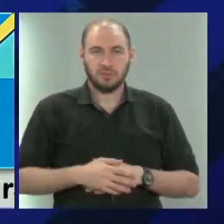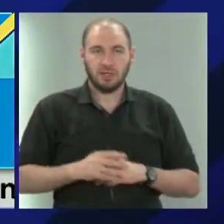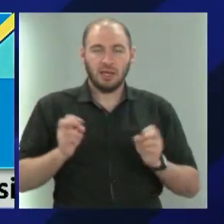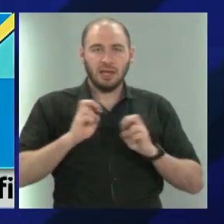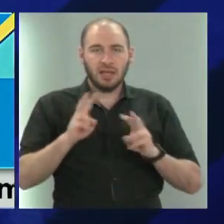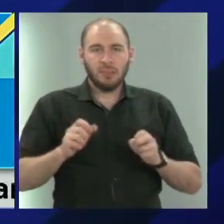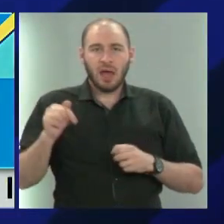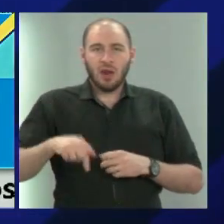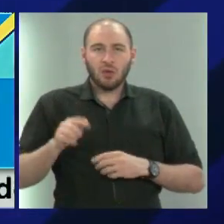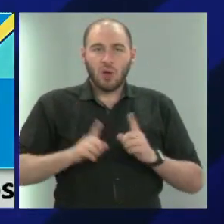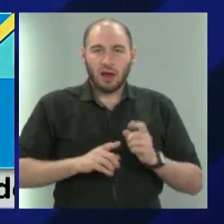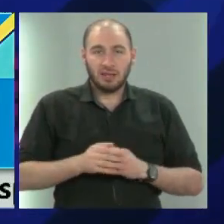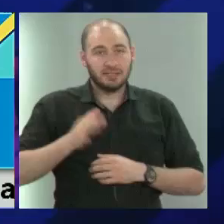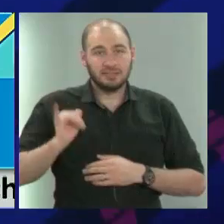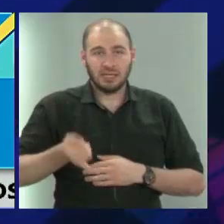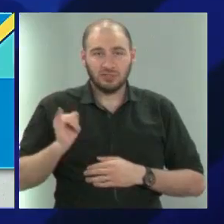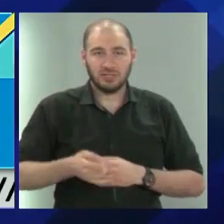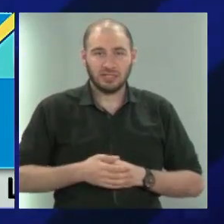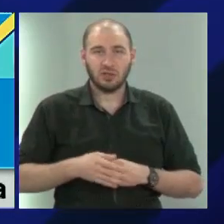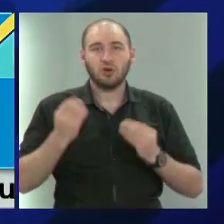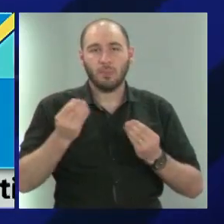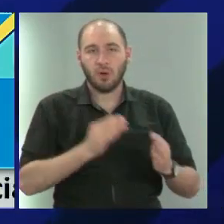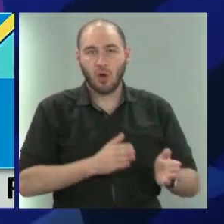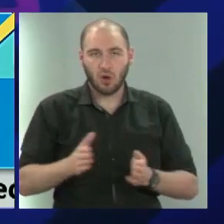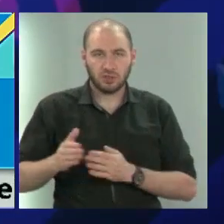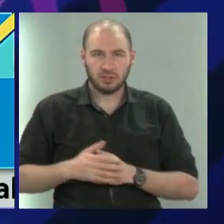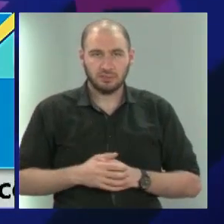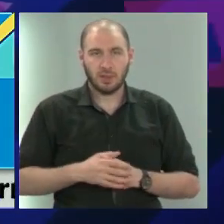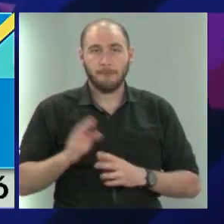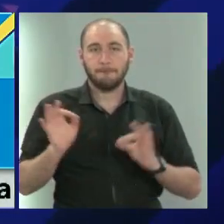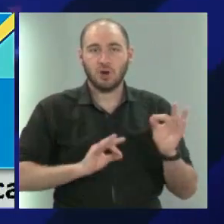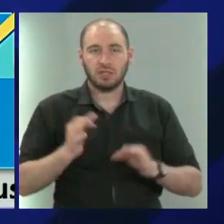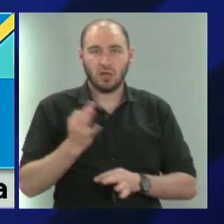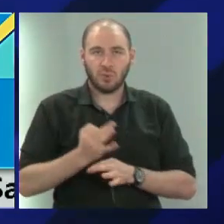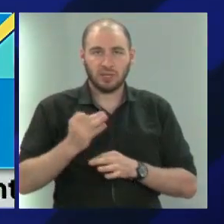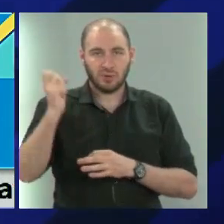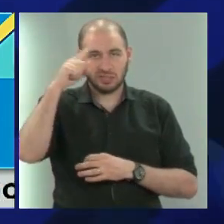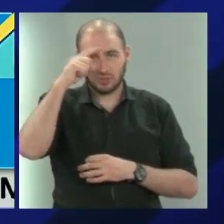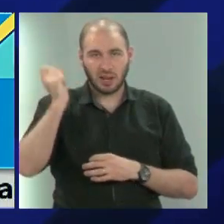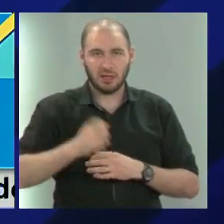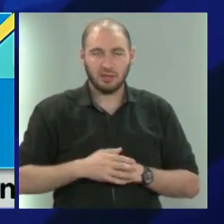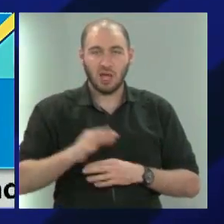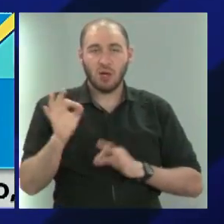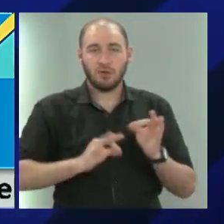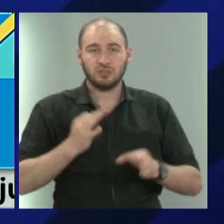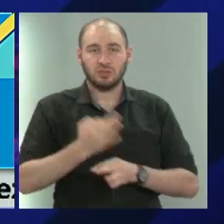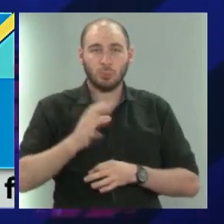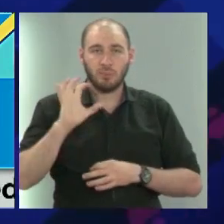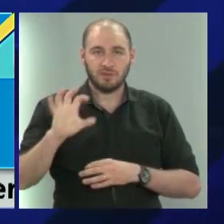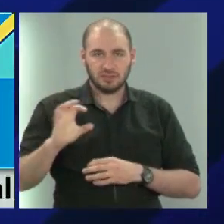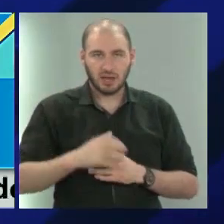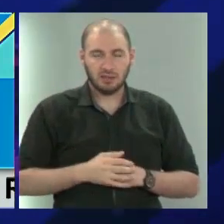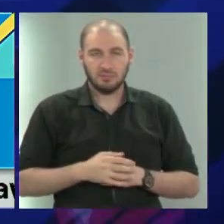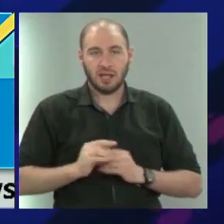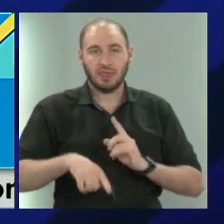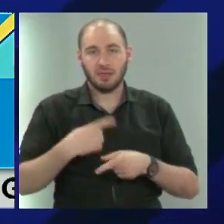tema pasa hoy inevitablemente por cómo se organiza, ¿no? Por un proyecto educativo nacional, ¿no? Proyecto educativo provincial